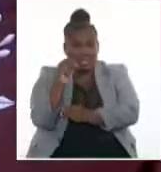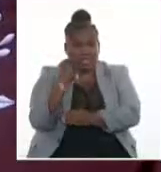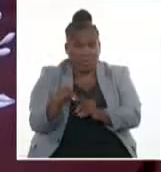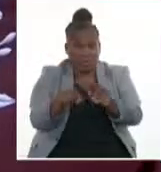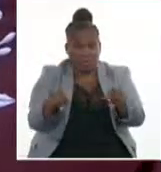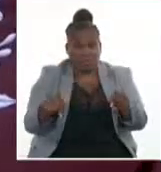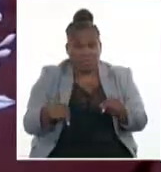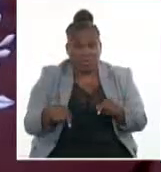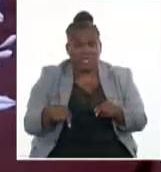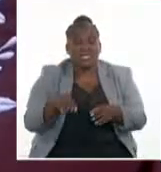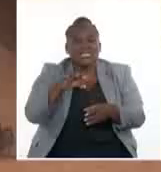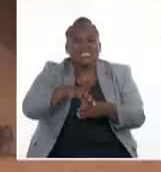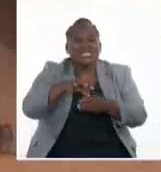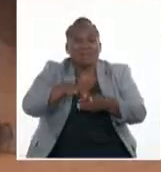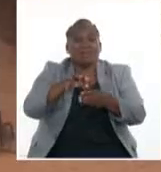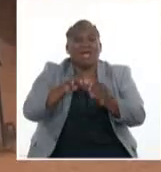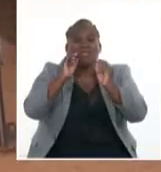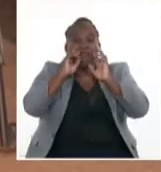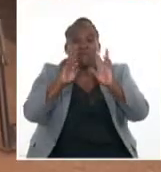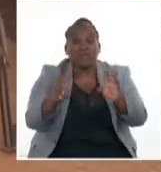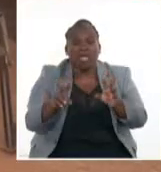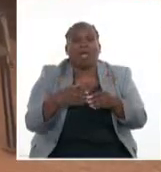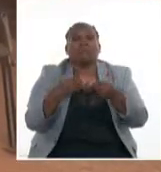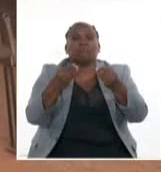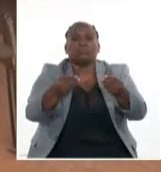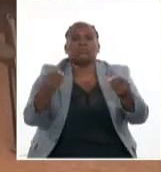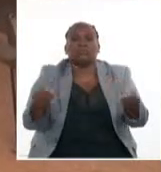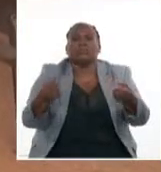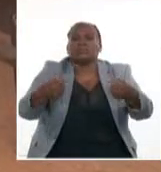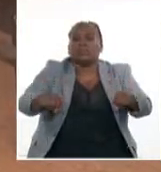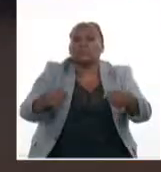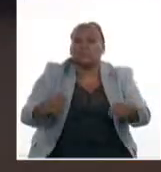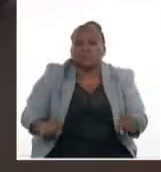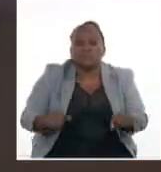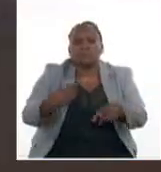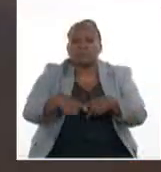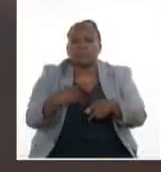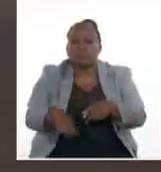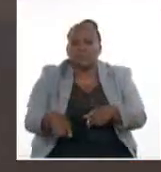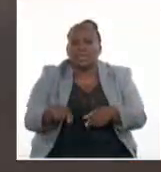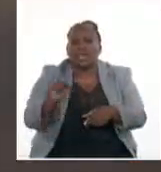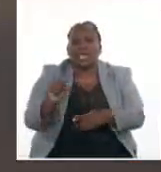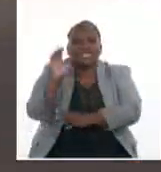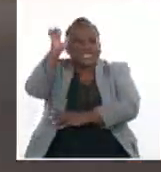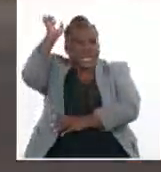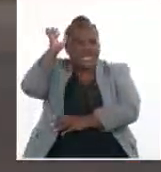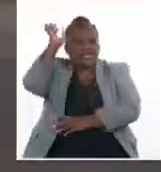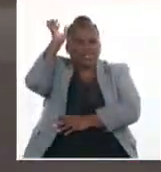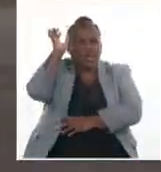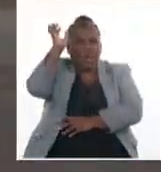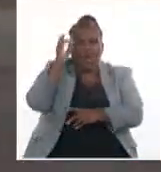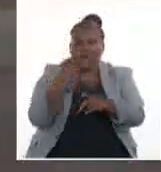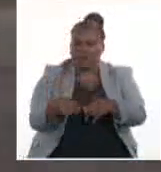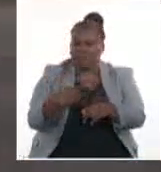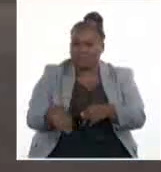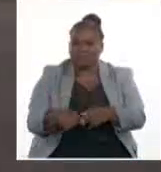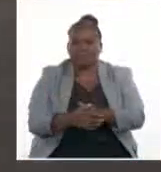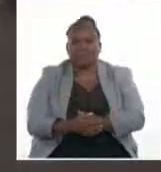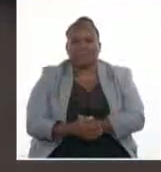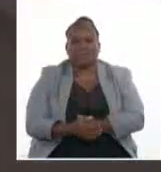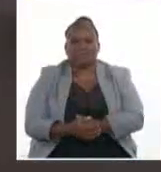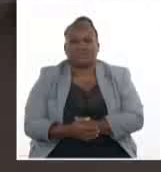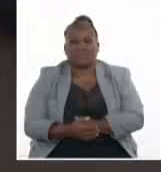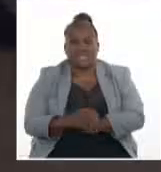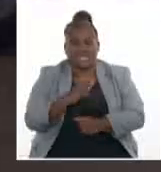nombre Sembrando Vida, son beneficiarios de equipos, implementos e insumos destinados a la producción agrícola. Nuestra CCS tiene